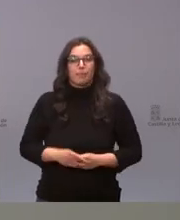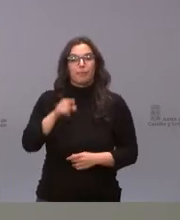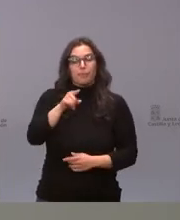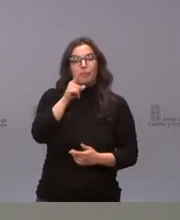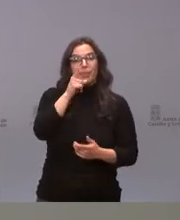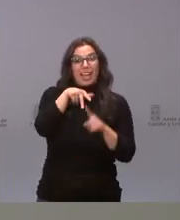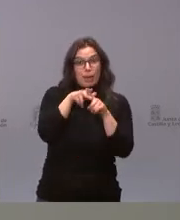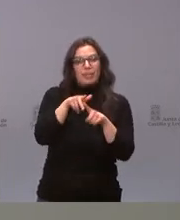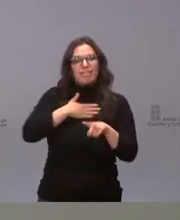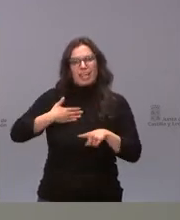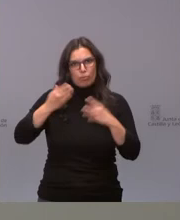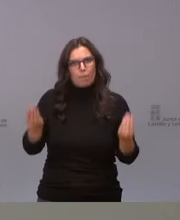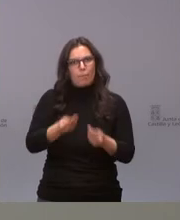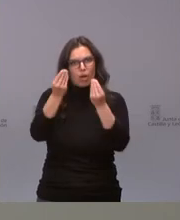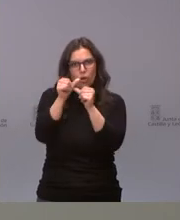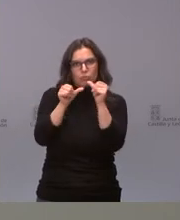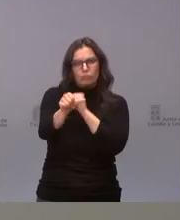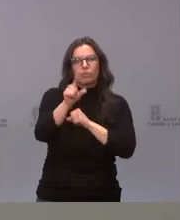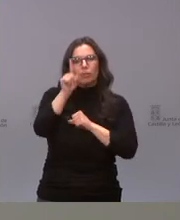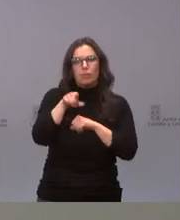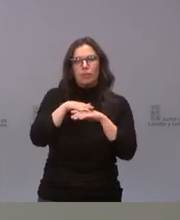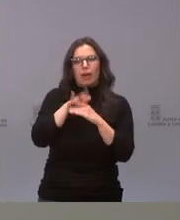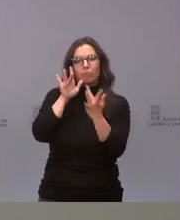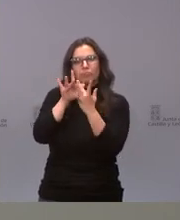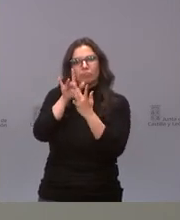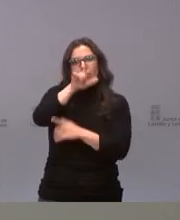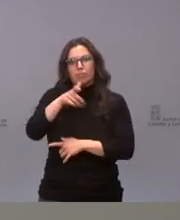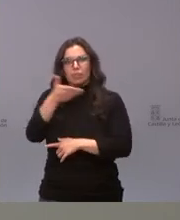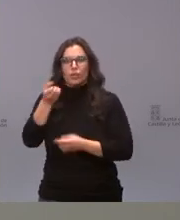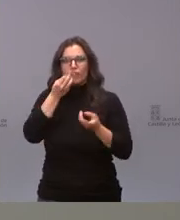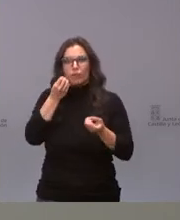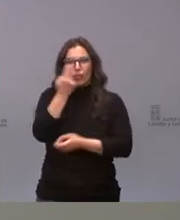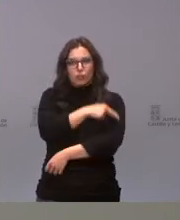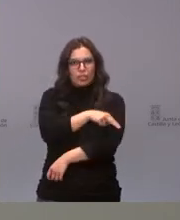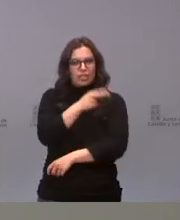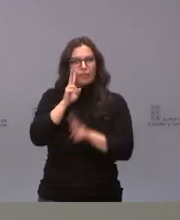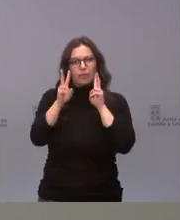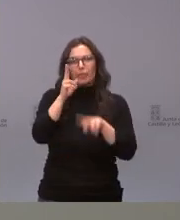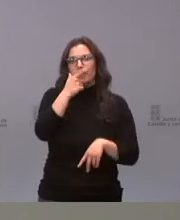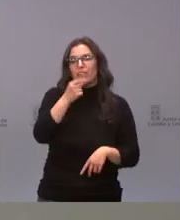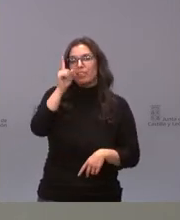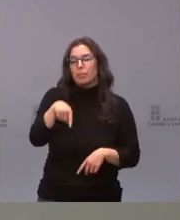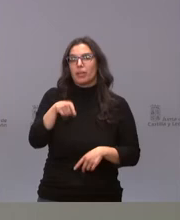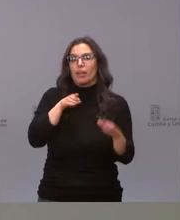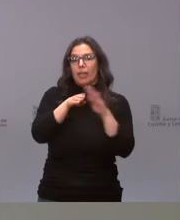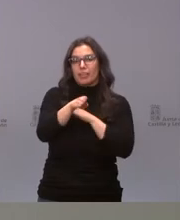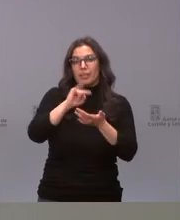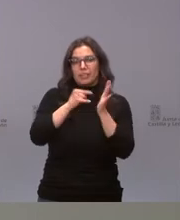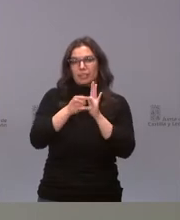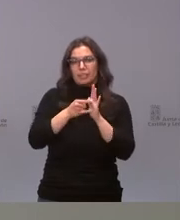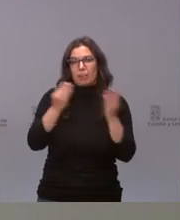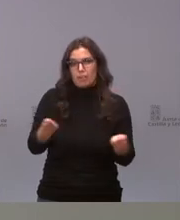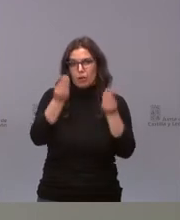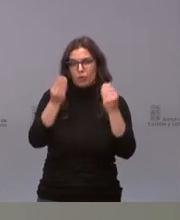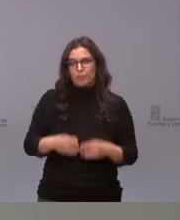estas herramientas y acercando a los ciudadanos de Castilla y León su información sanitaria y a la vez mejorando la accesibilidad al sistema.